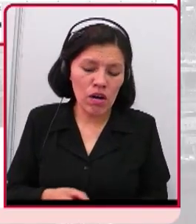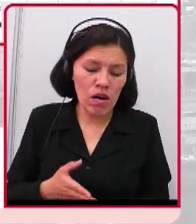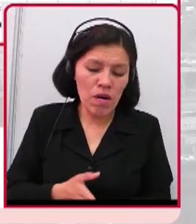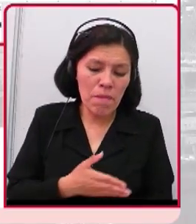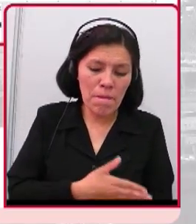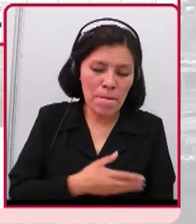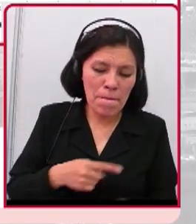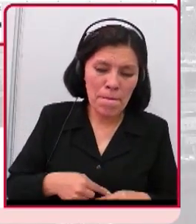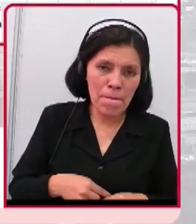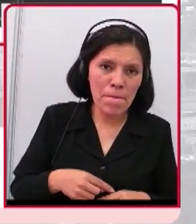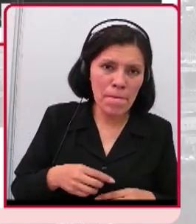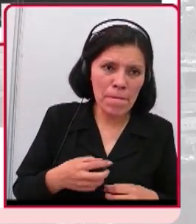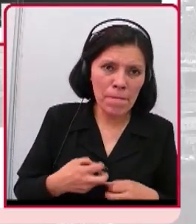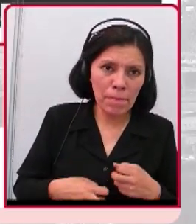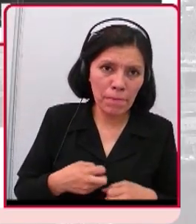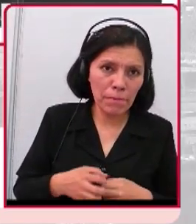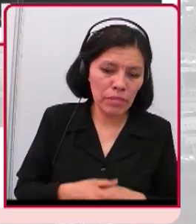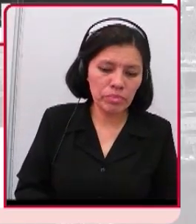previa.